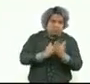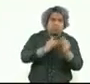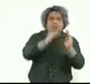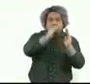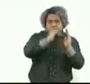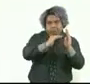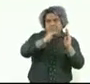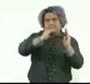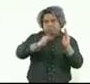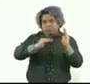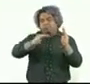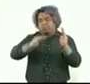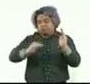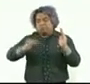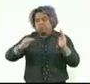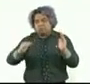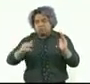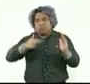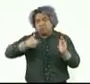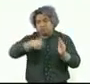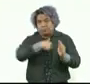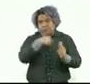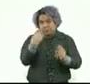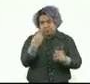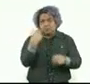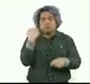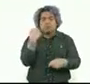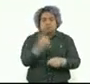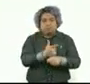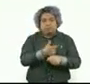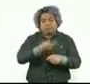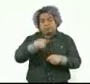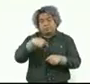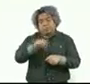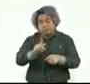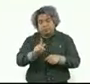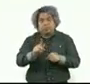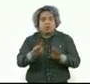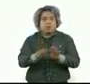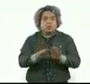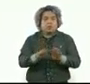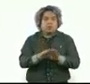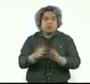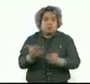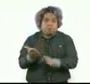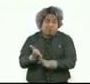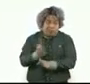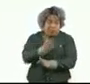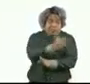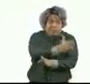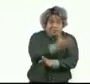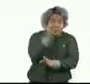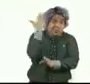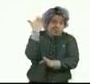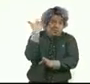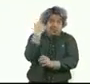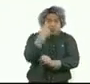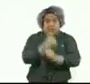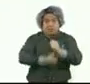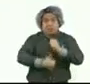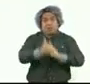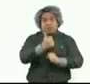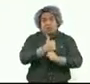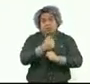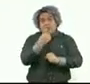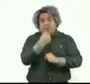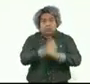Entonces, eso es lo que tenemos claro. Y afortunadamente no se tradujo ni de cerca a los niveles de defunciones que hemos visto en ninguna de las